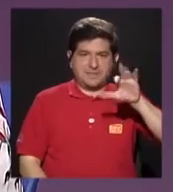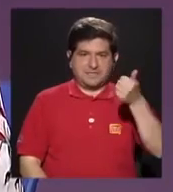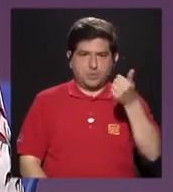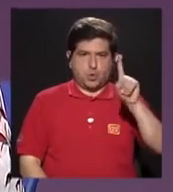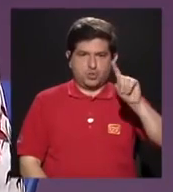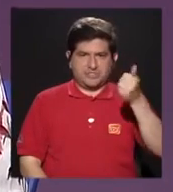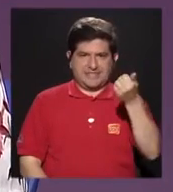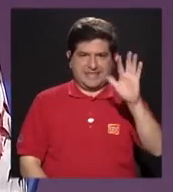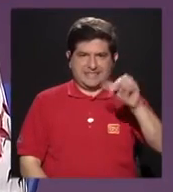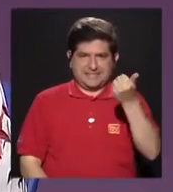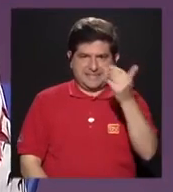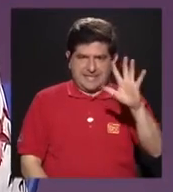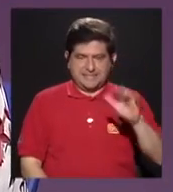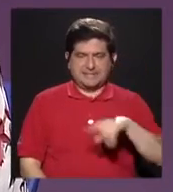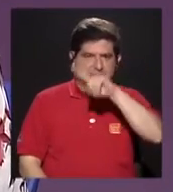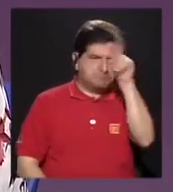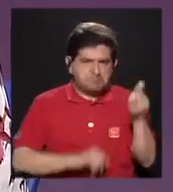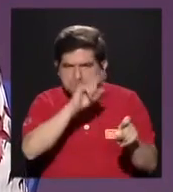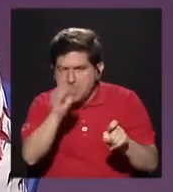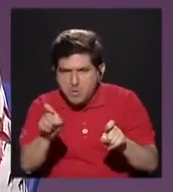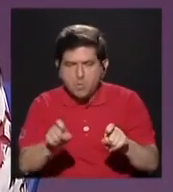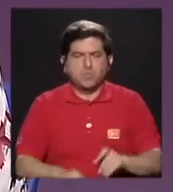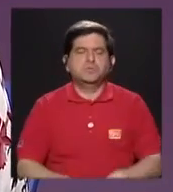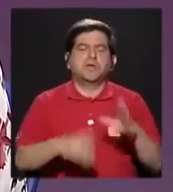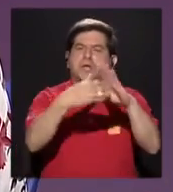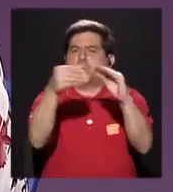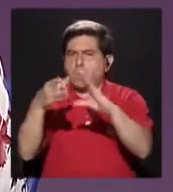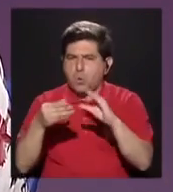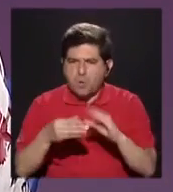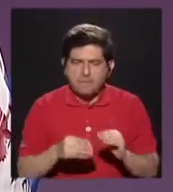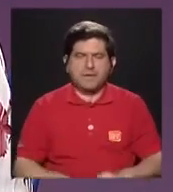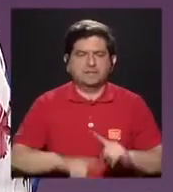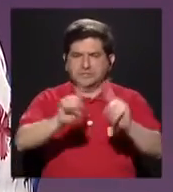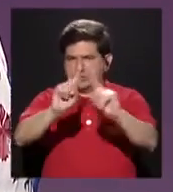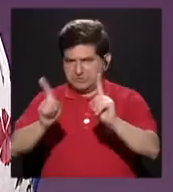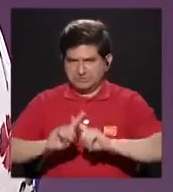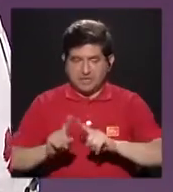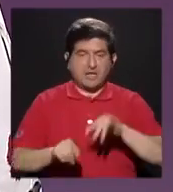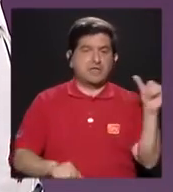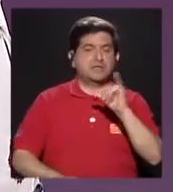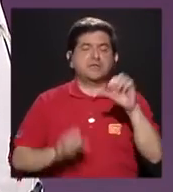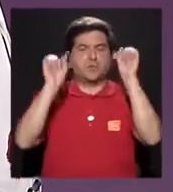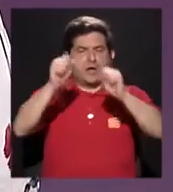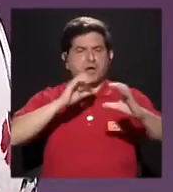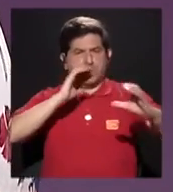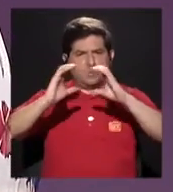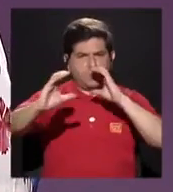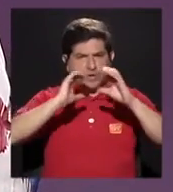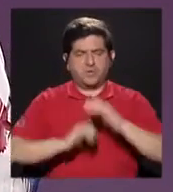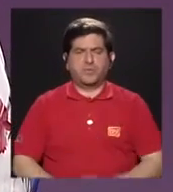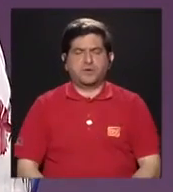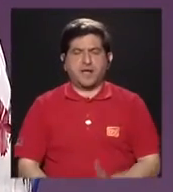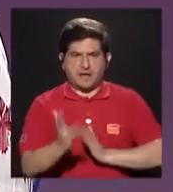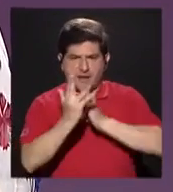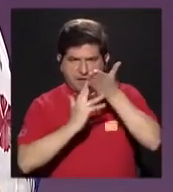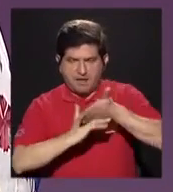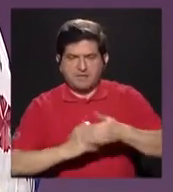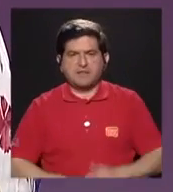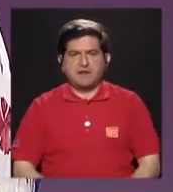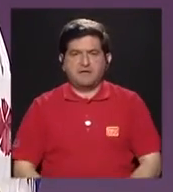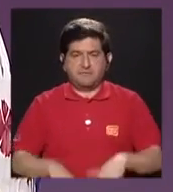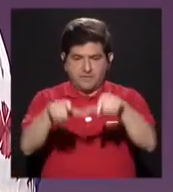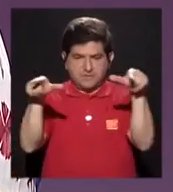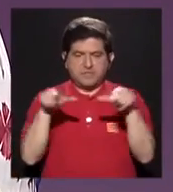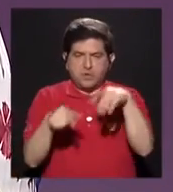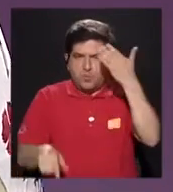15 15 para hacer sus preguntas comentarios observaciones y también se puede comunicar mediante nuestra página de